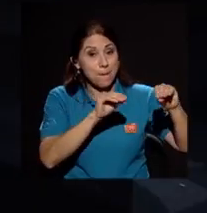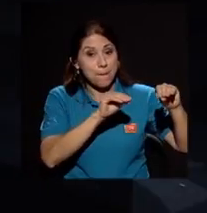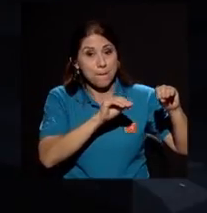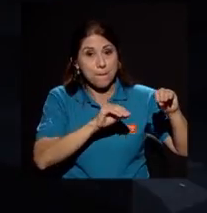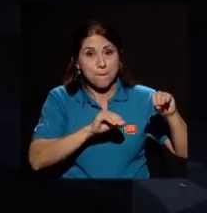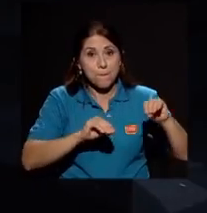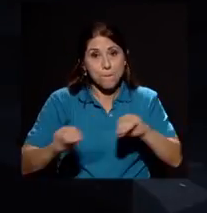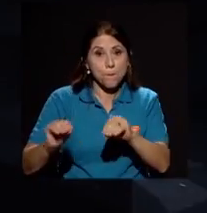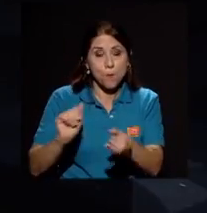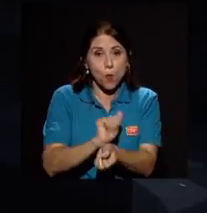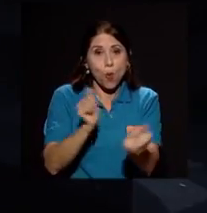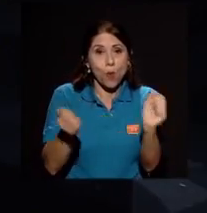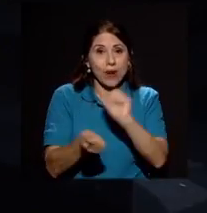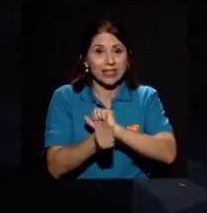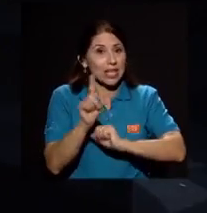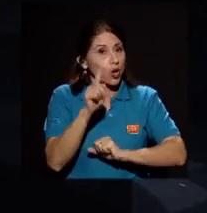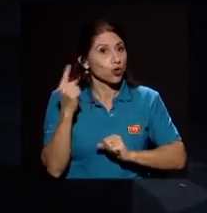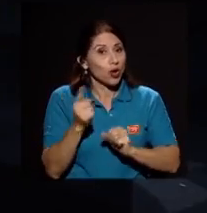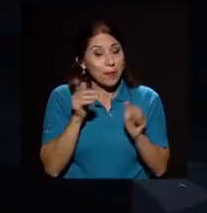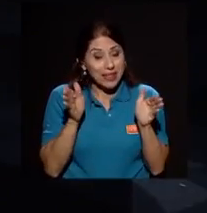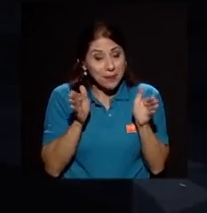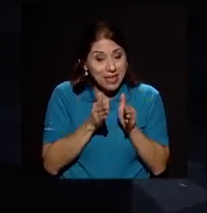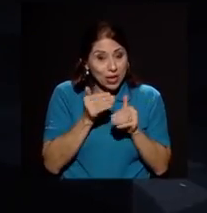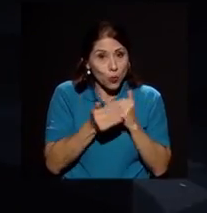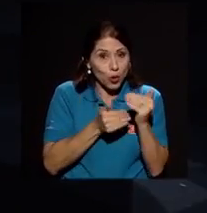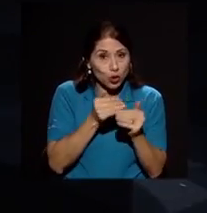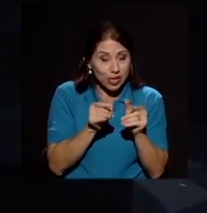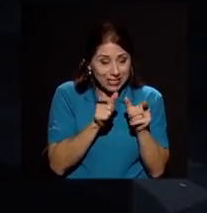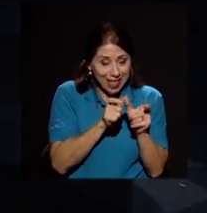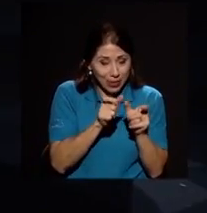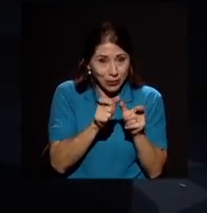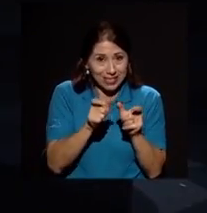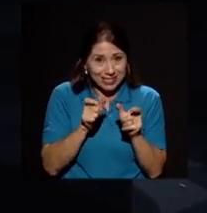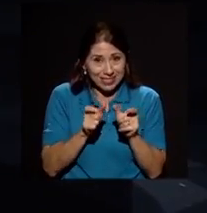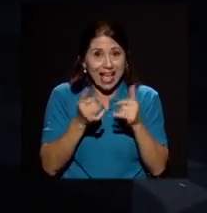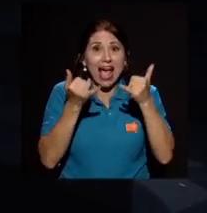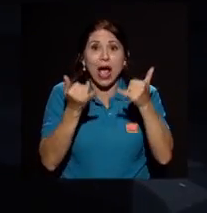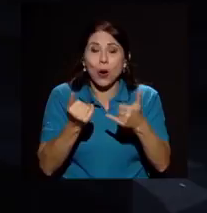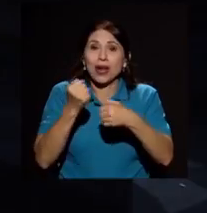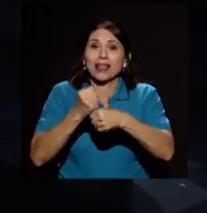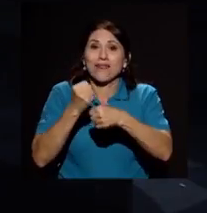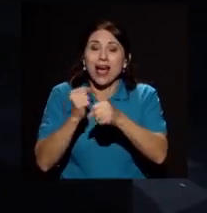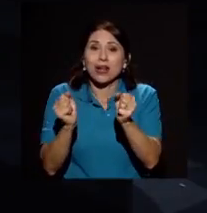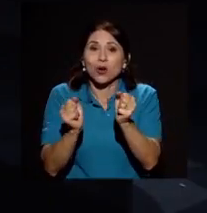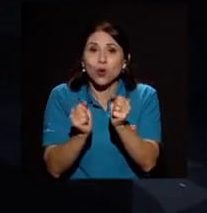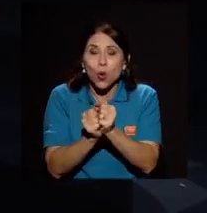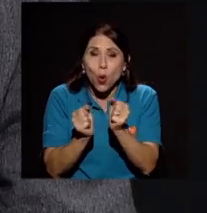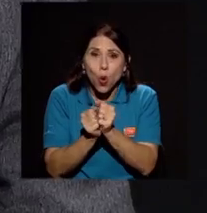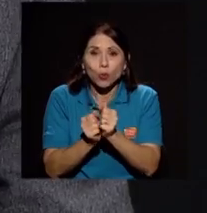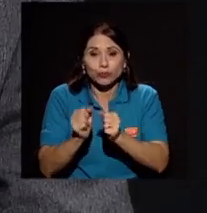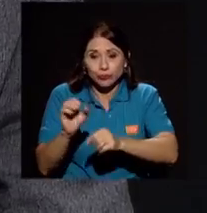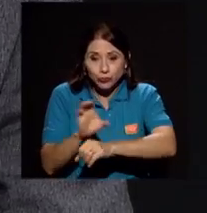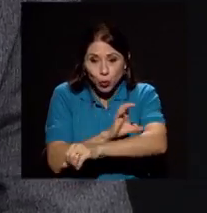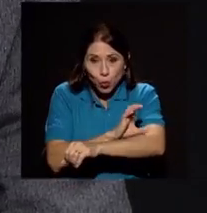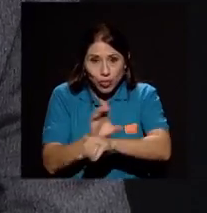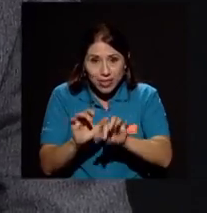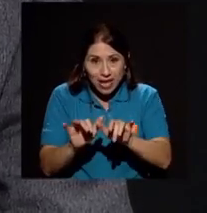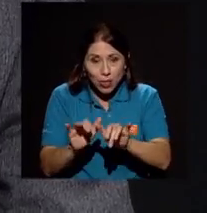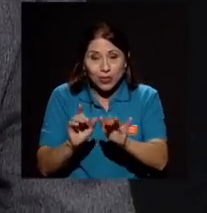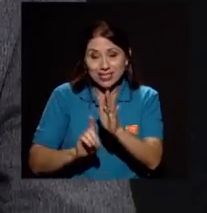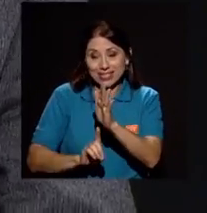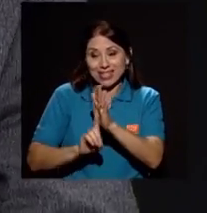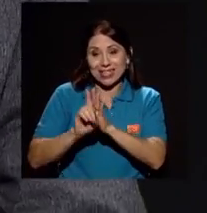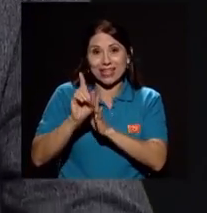de microprocesadores sino moverse ya a trabajar en ordenadores en desarrollo de software e internet de las